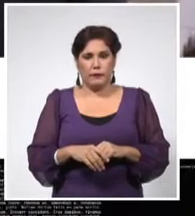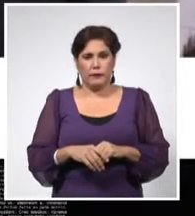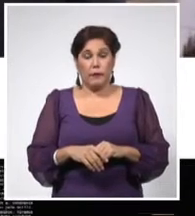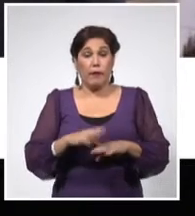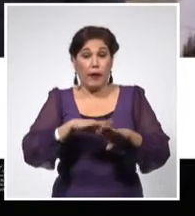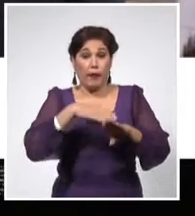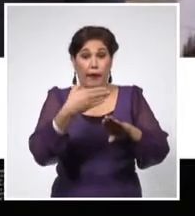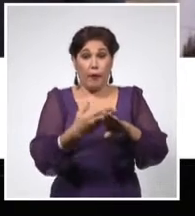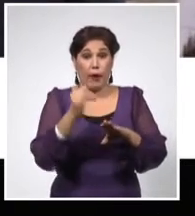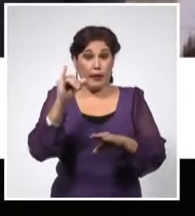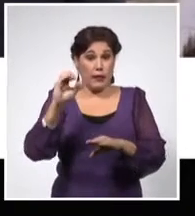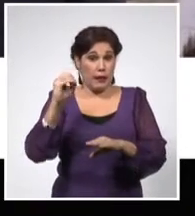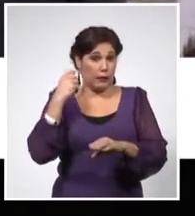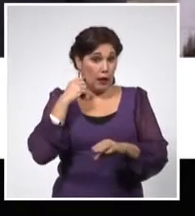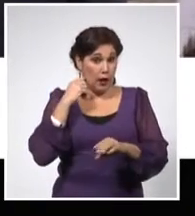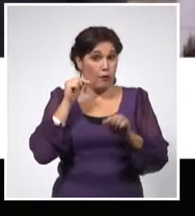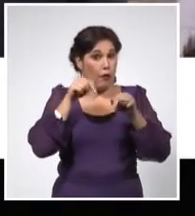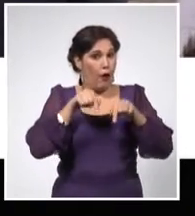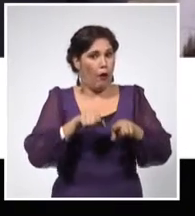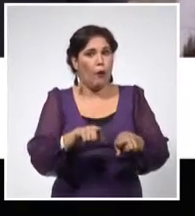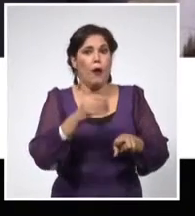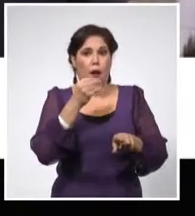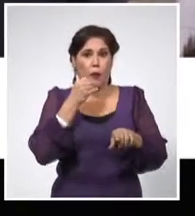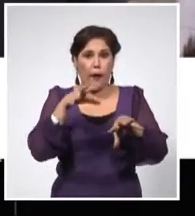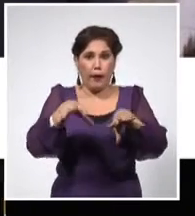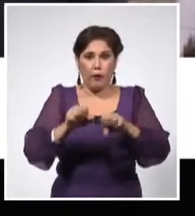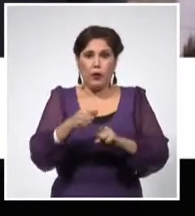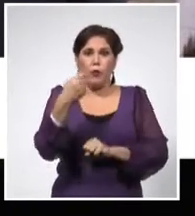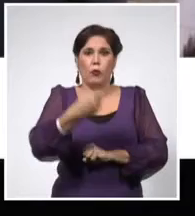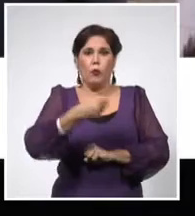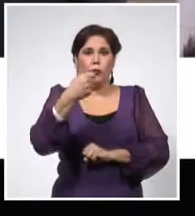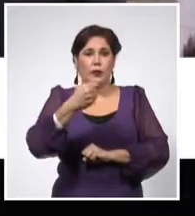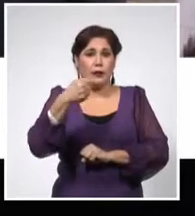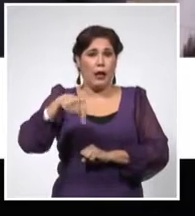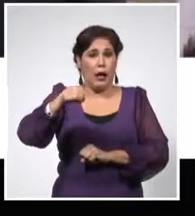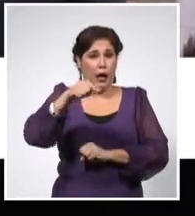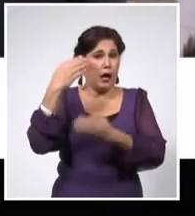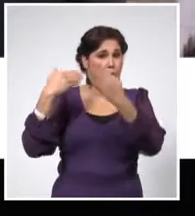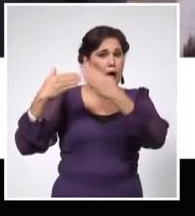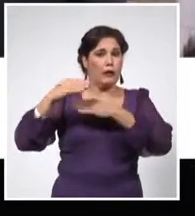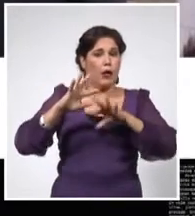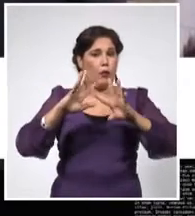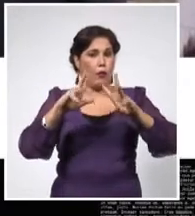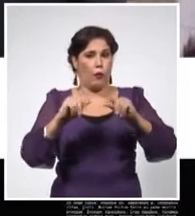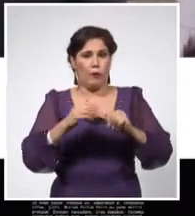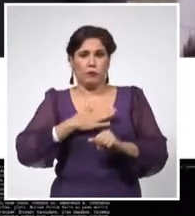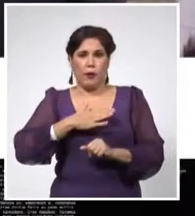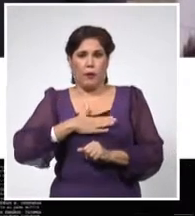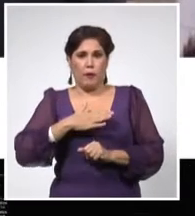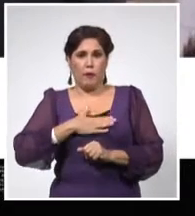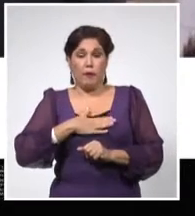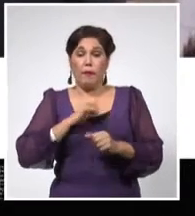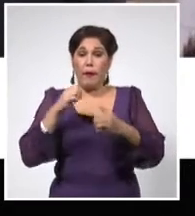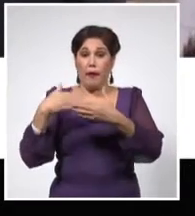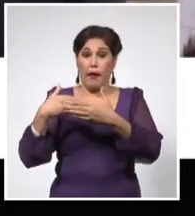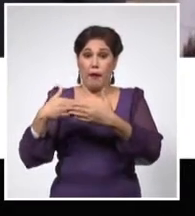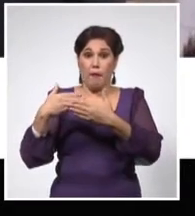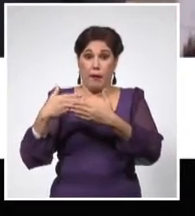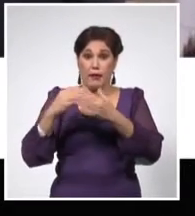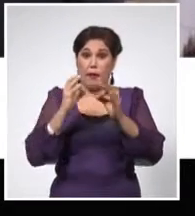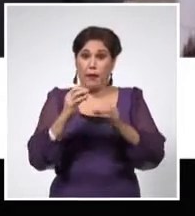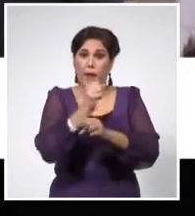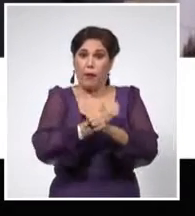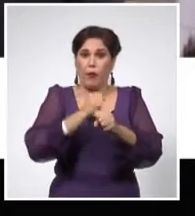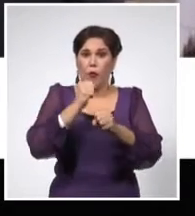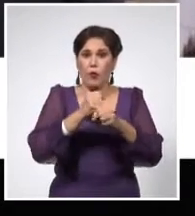Después de 60 años, finalmente podremos obtener justicia de aquellos que robaron nuestra propiedad y de las empresas que han estado usando